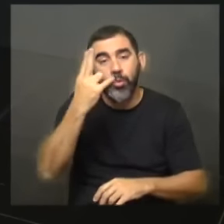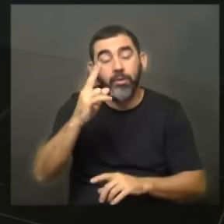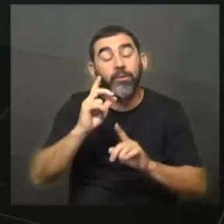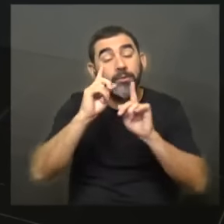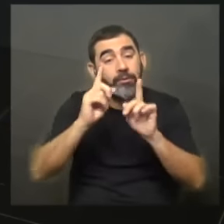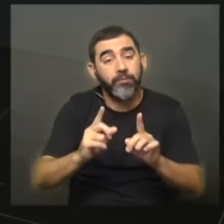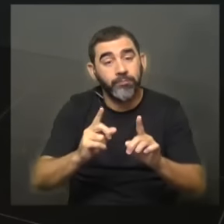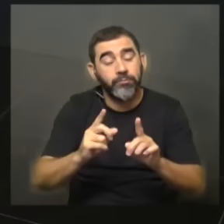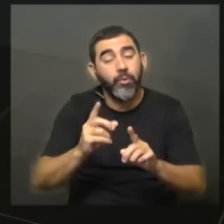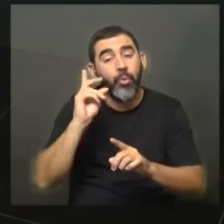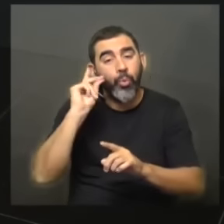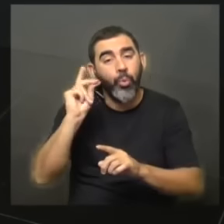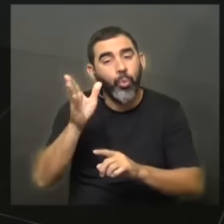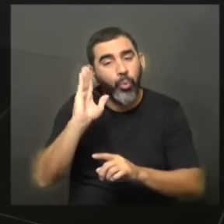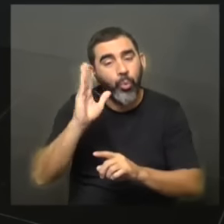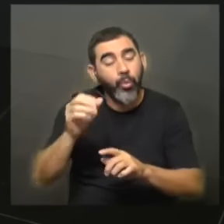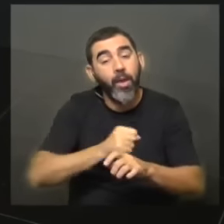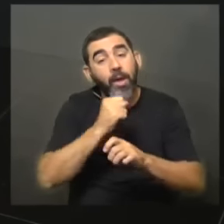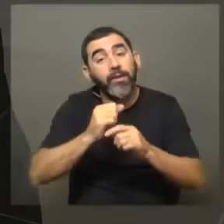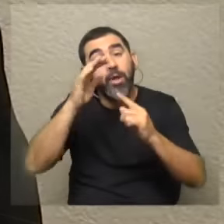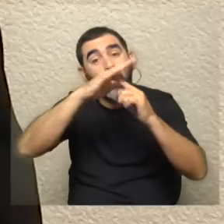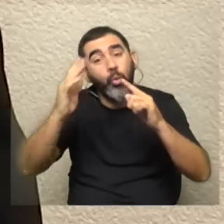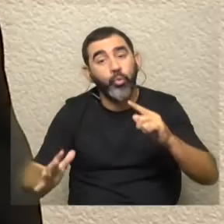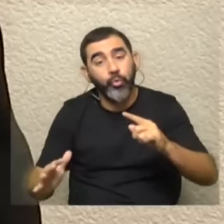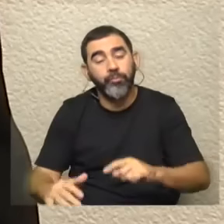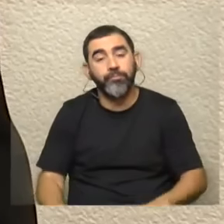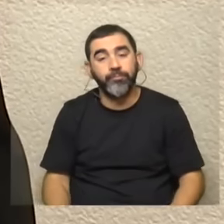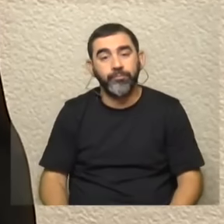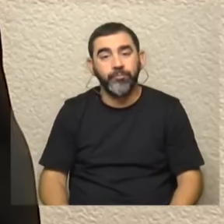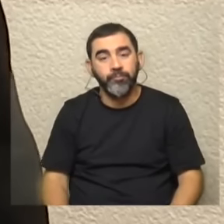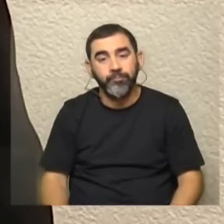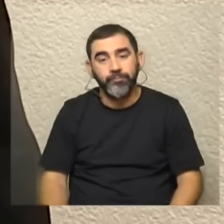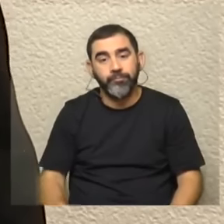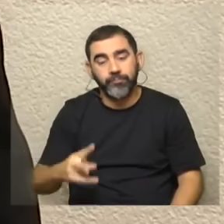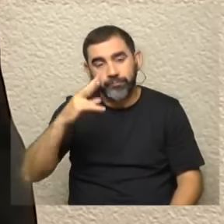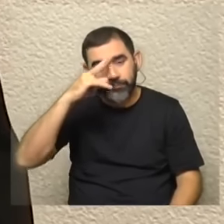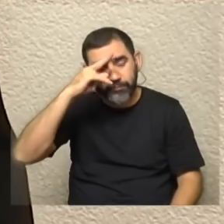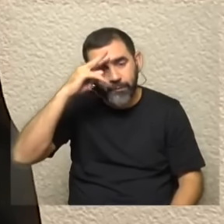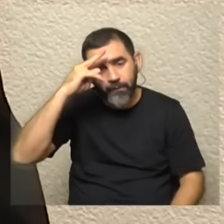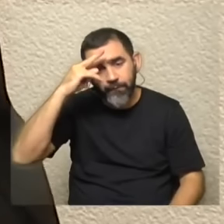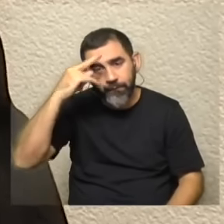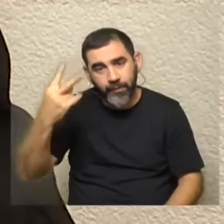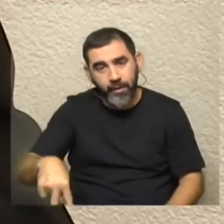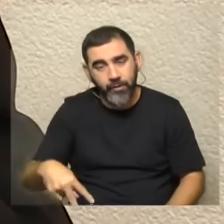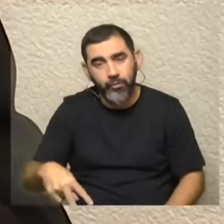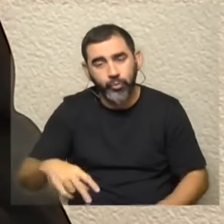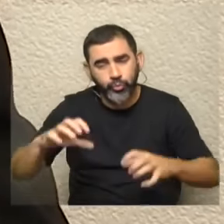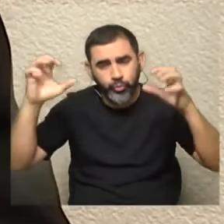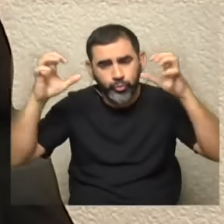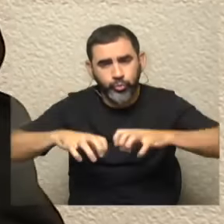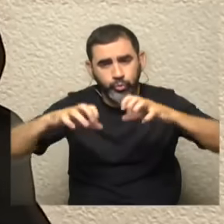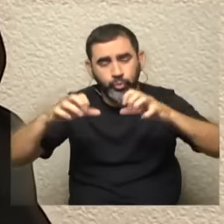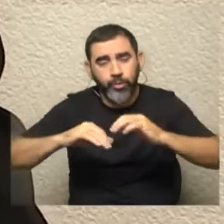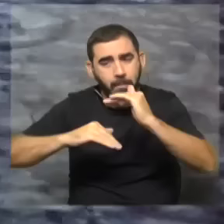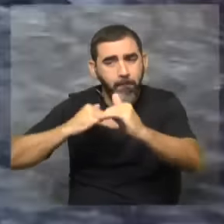además dijo se va a extender hasta el inicio del otoño Un verano que se perfila con precipitaciones por